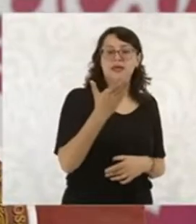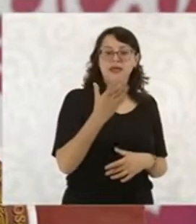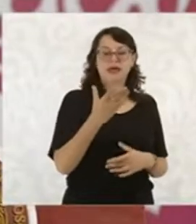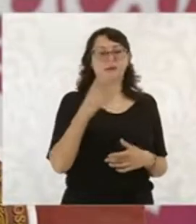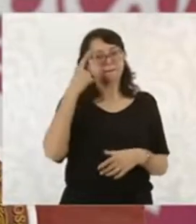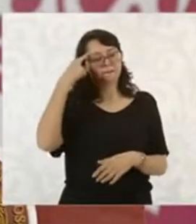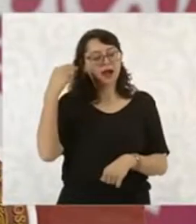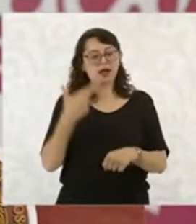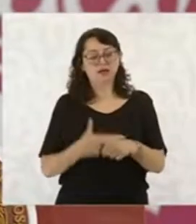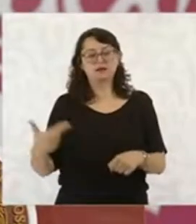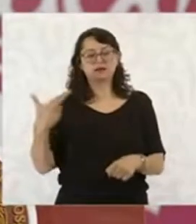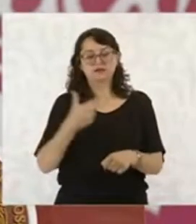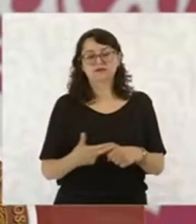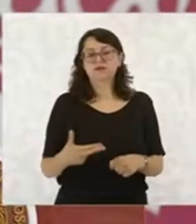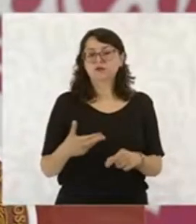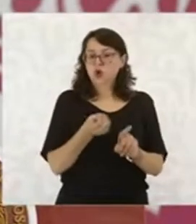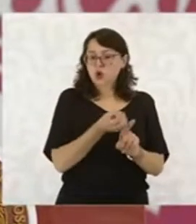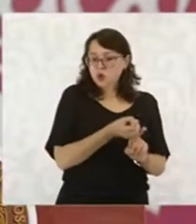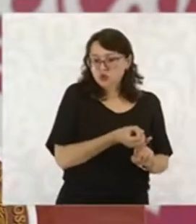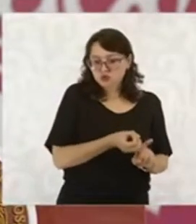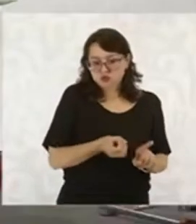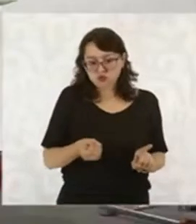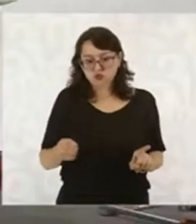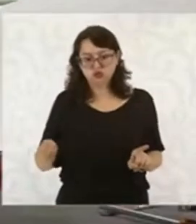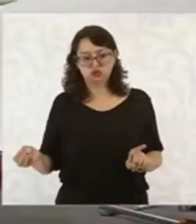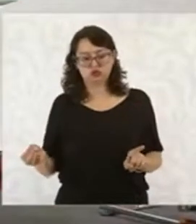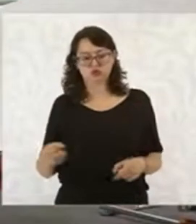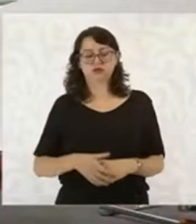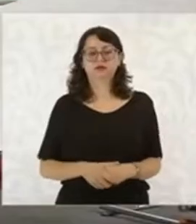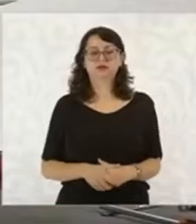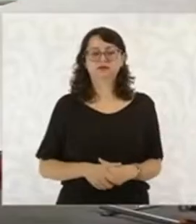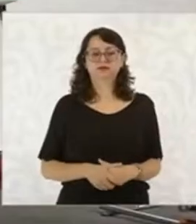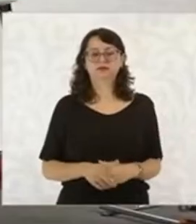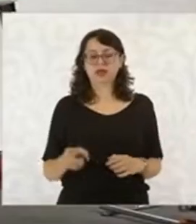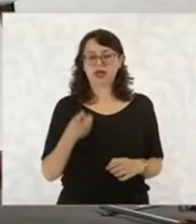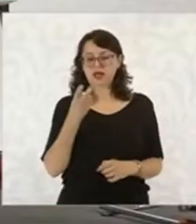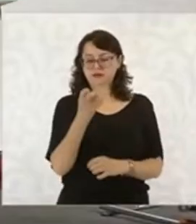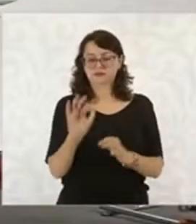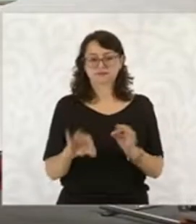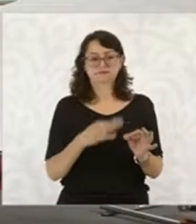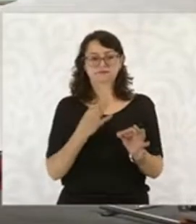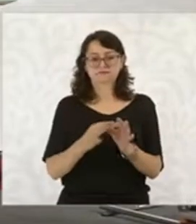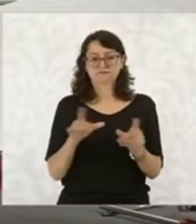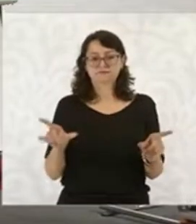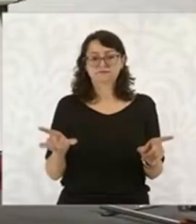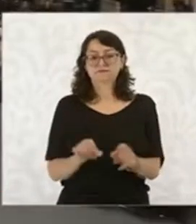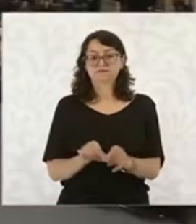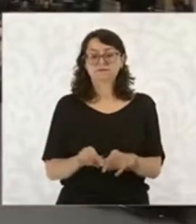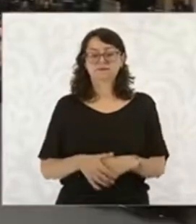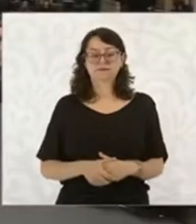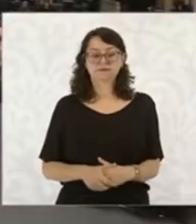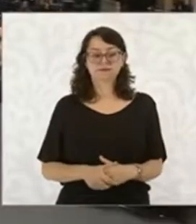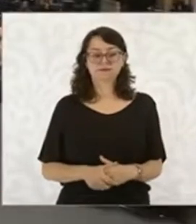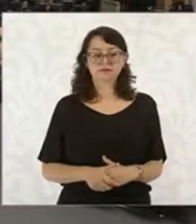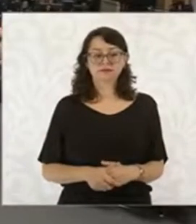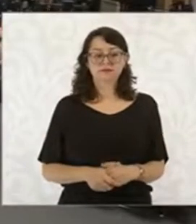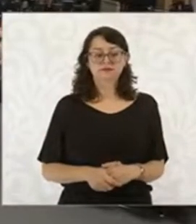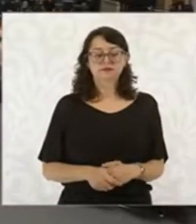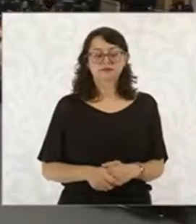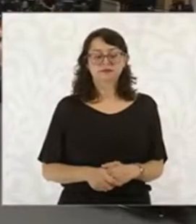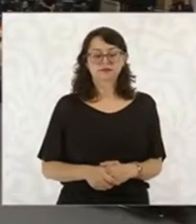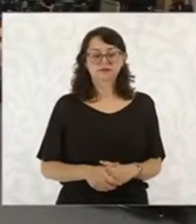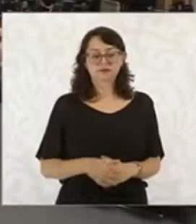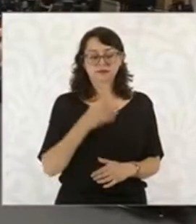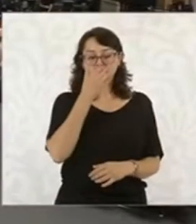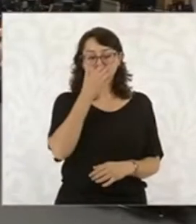ello contribuyan a poner en orden el régimen de concesiones de agua. ¿Sería cuánto, Presidenta? ¿Por qué no platicas, Mauricio, el